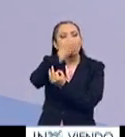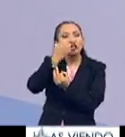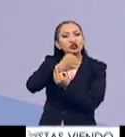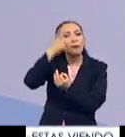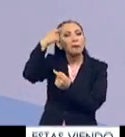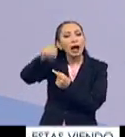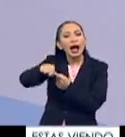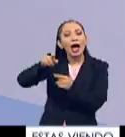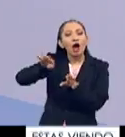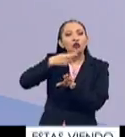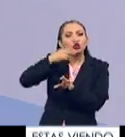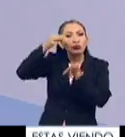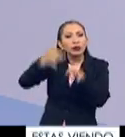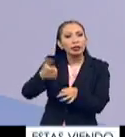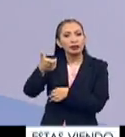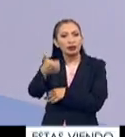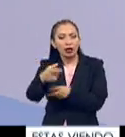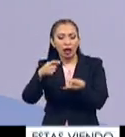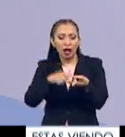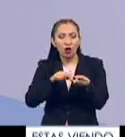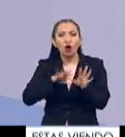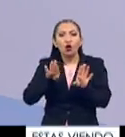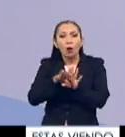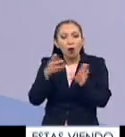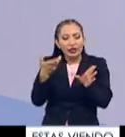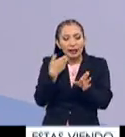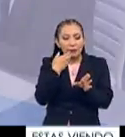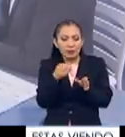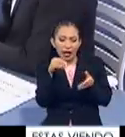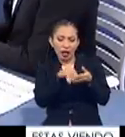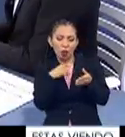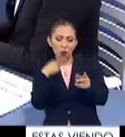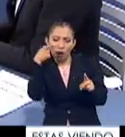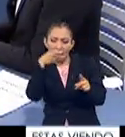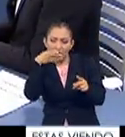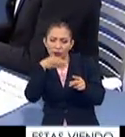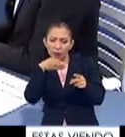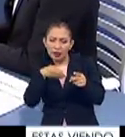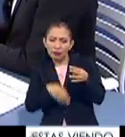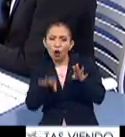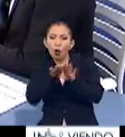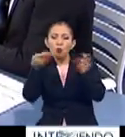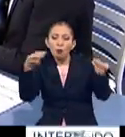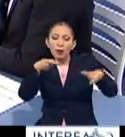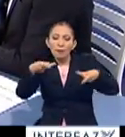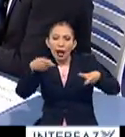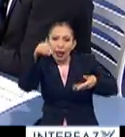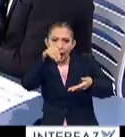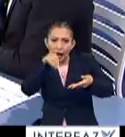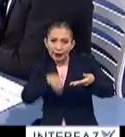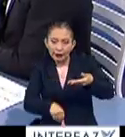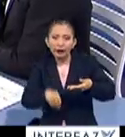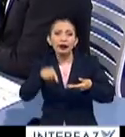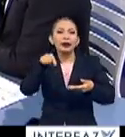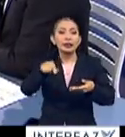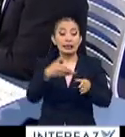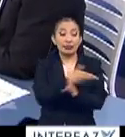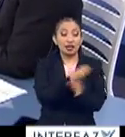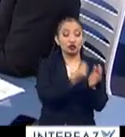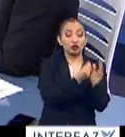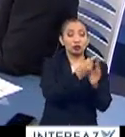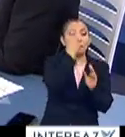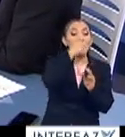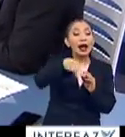desempeño, también cómo hacer buenos indicadores. Y este curso en un principio nada más fue